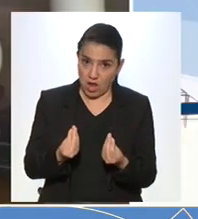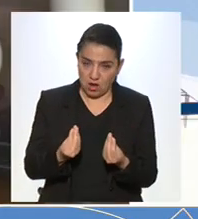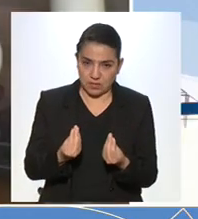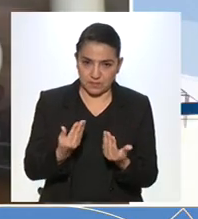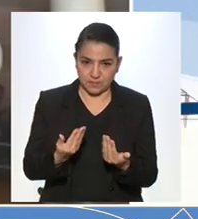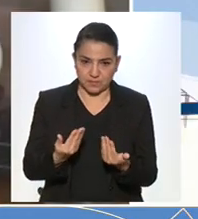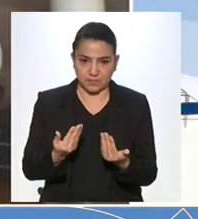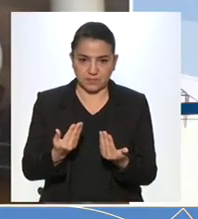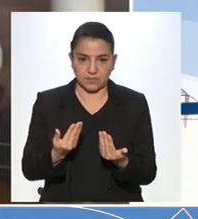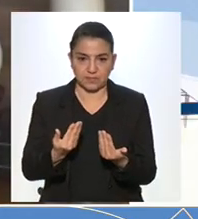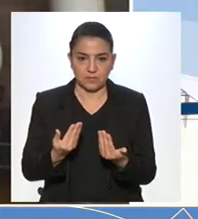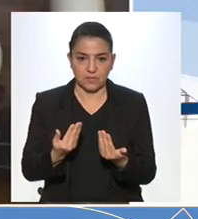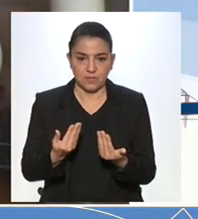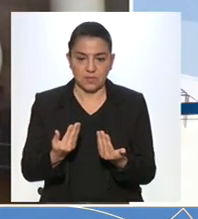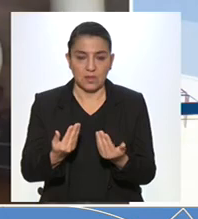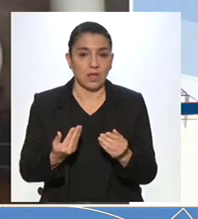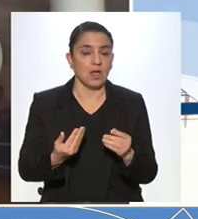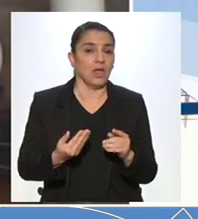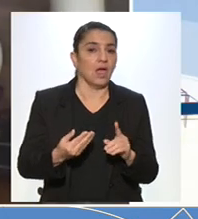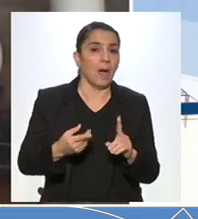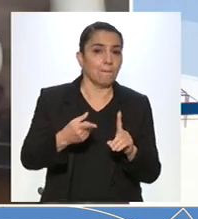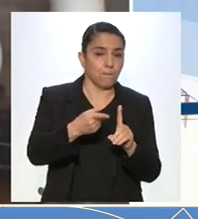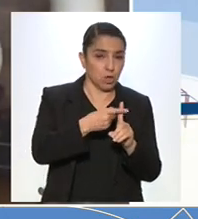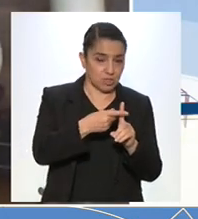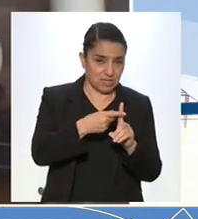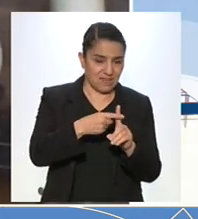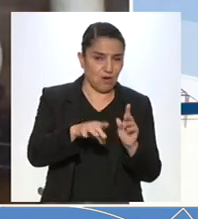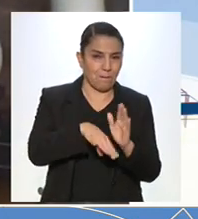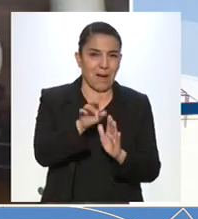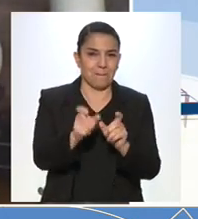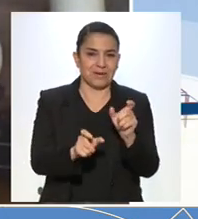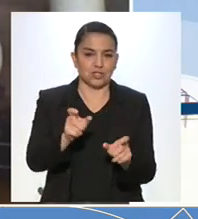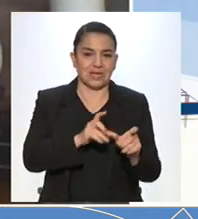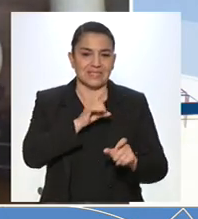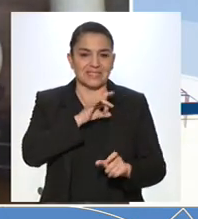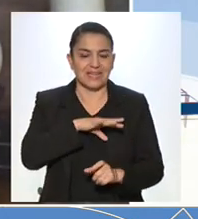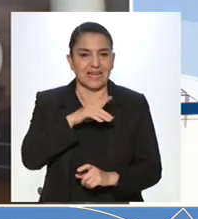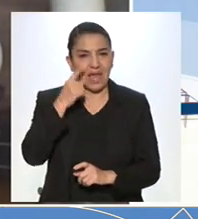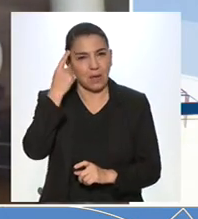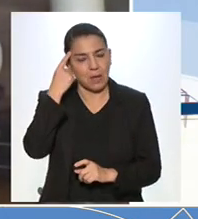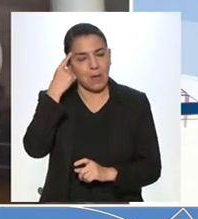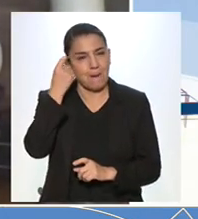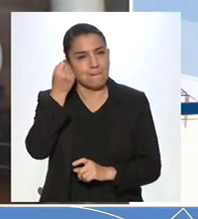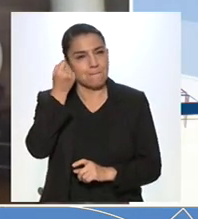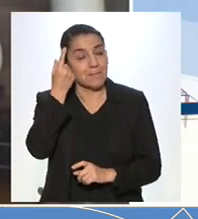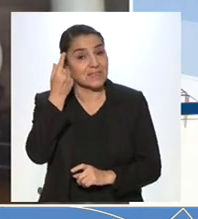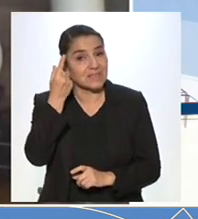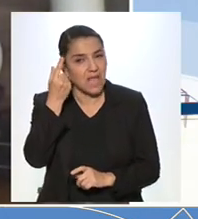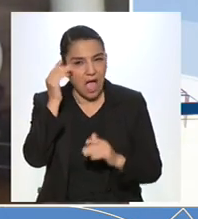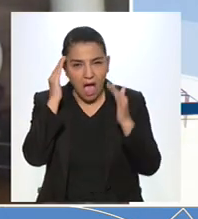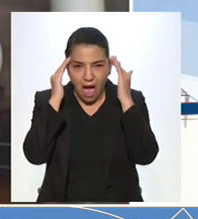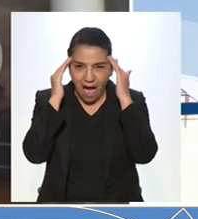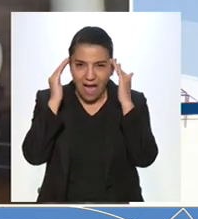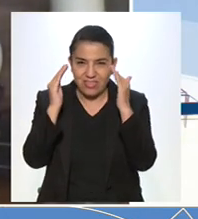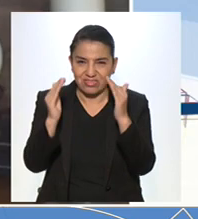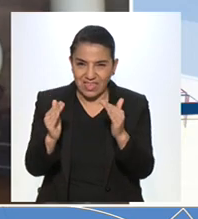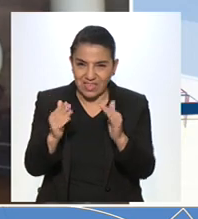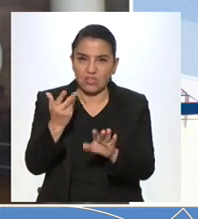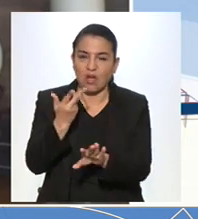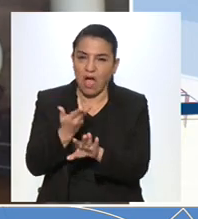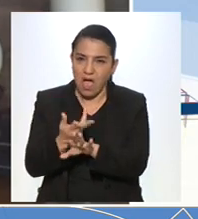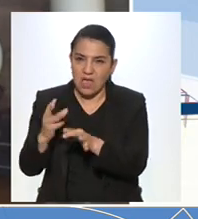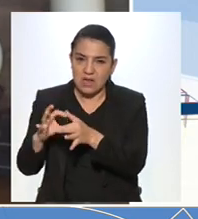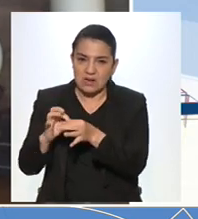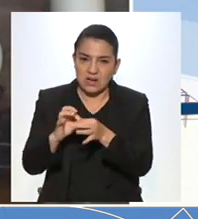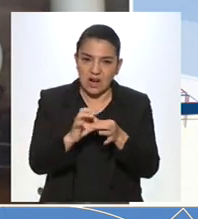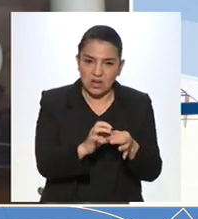mitad del vaso lleno es que tal vez más chilenos y chilenas que antes comienzan a parar la oreja y a pispar de que hay una relación entre